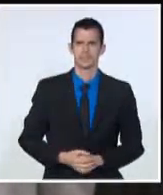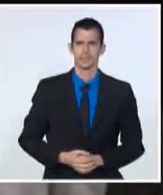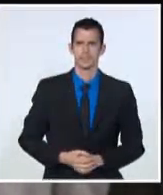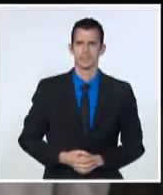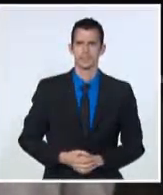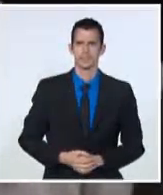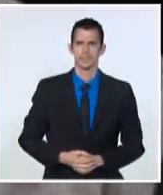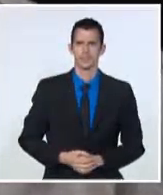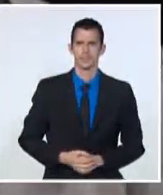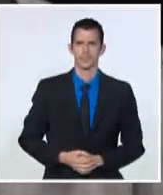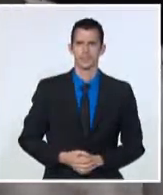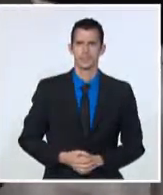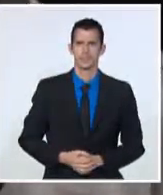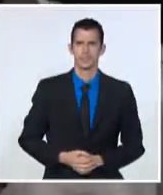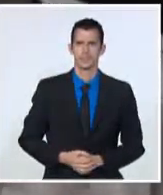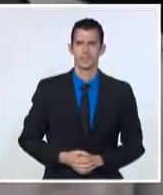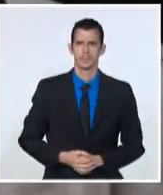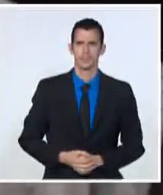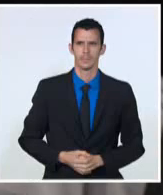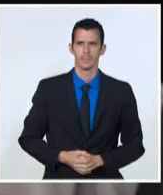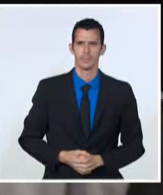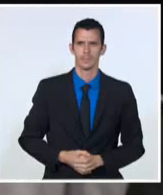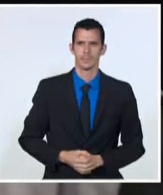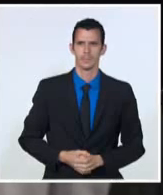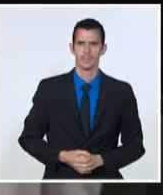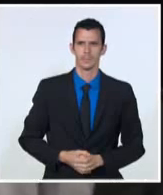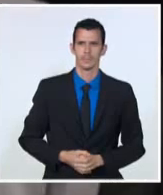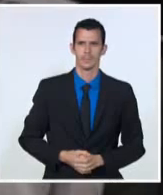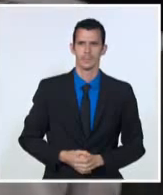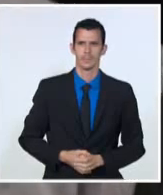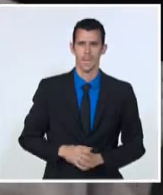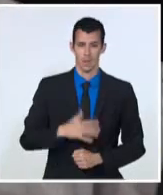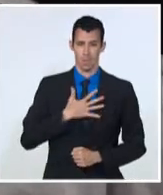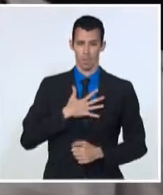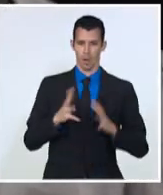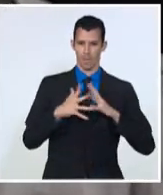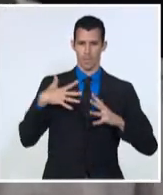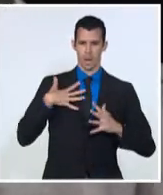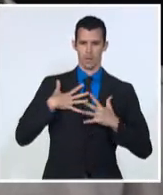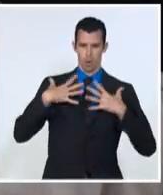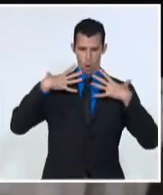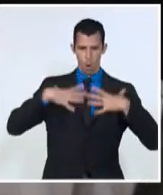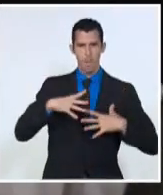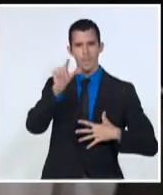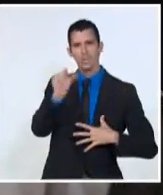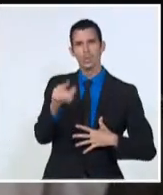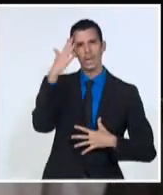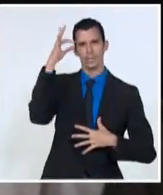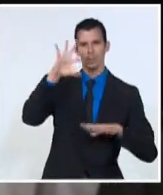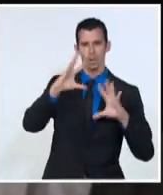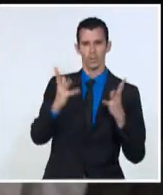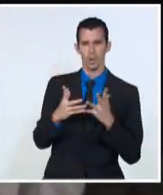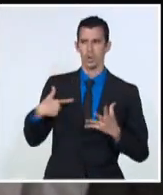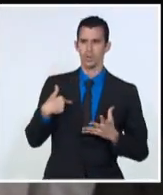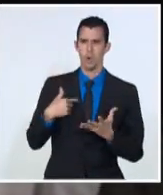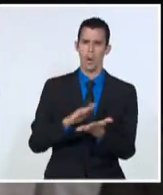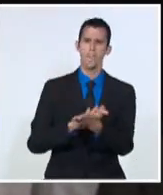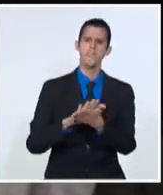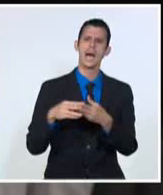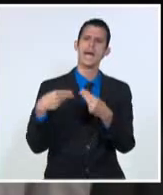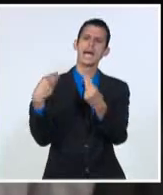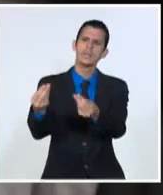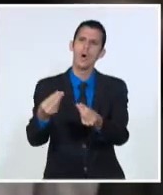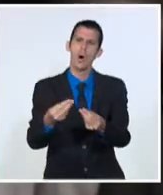mi identidad no la vendo ni la presto ni regalo me acompañará por siempre